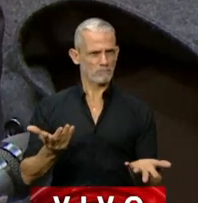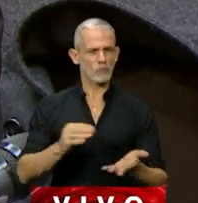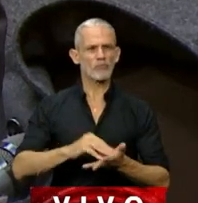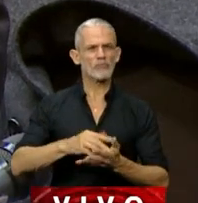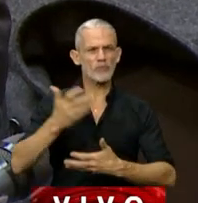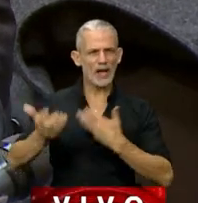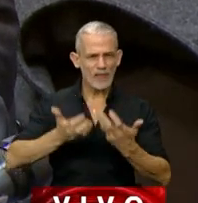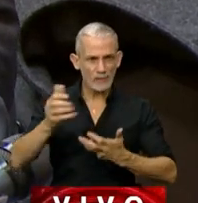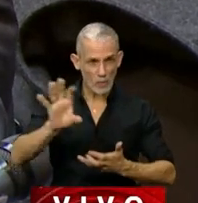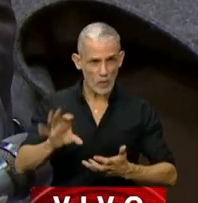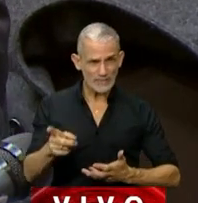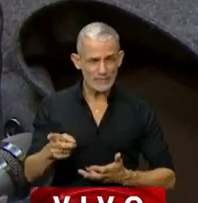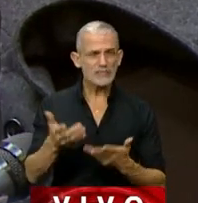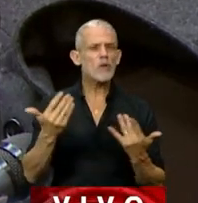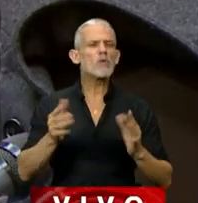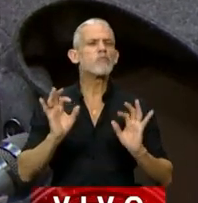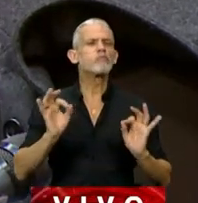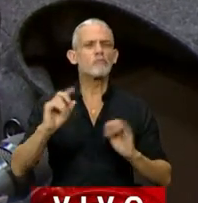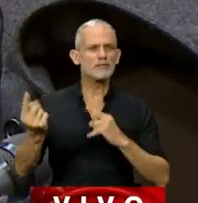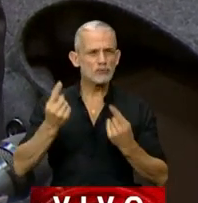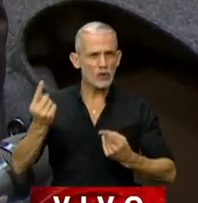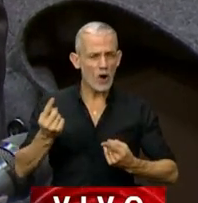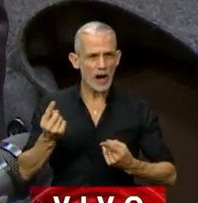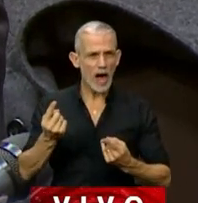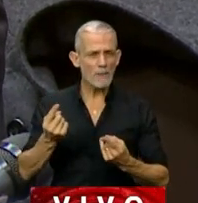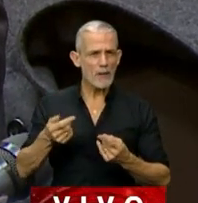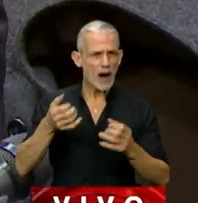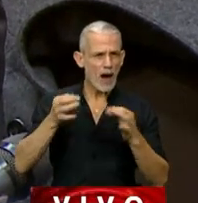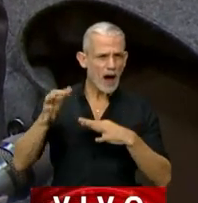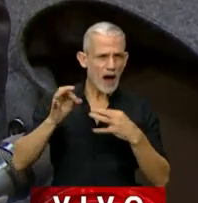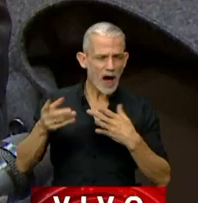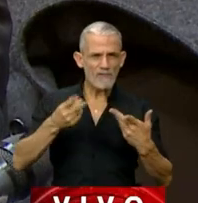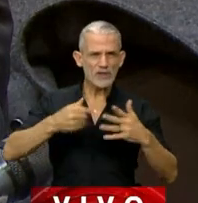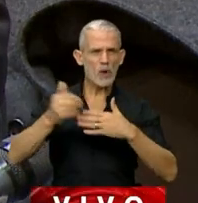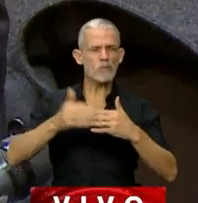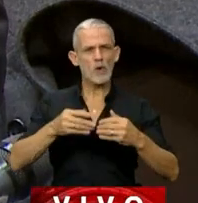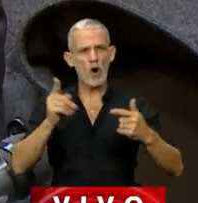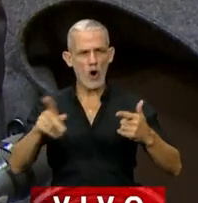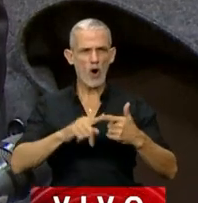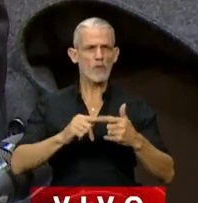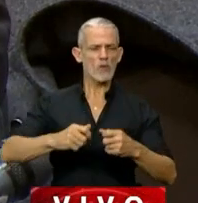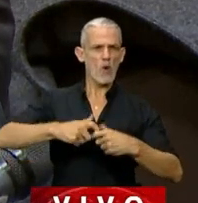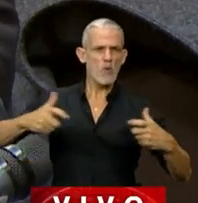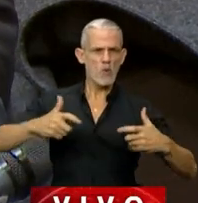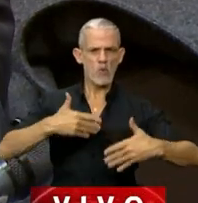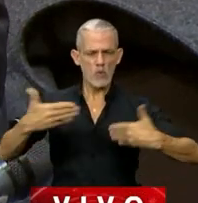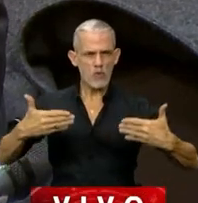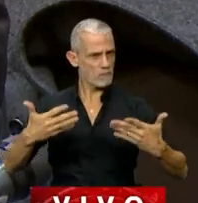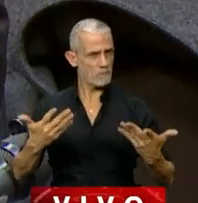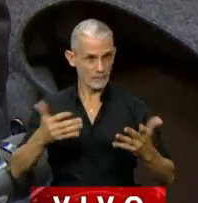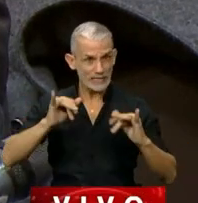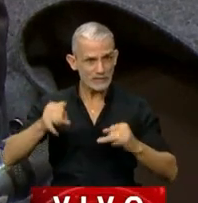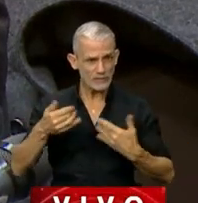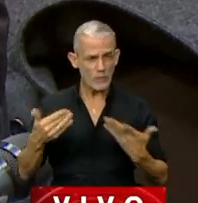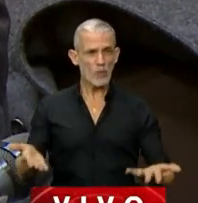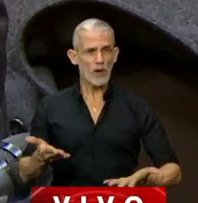provincia de Tierra del Fuego bastarse por sí sola para financiar sus obras, su expansión, su crecimiento? Por